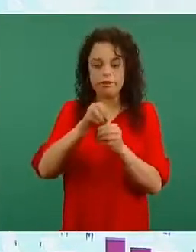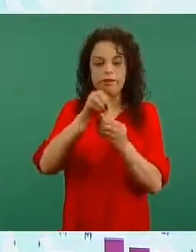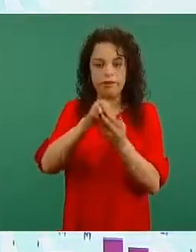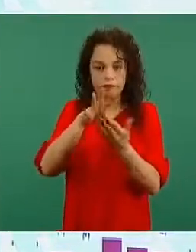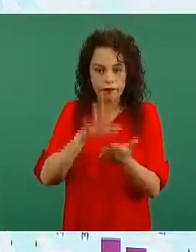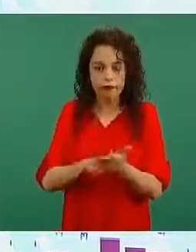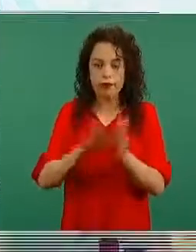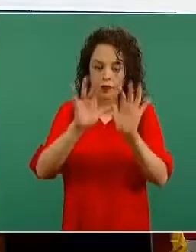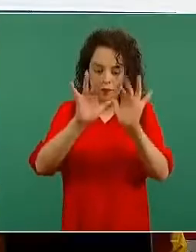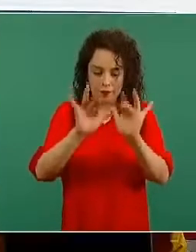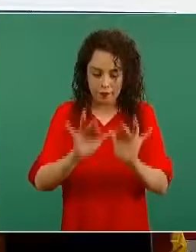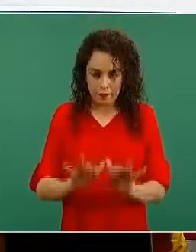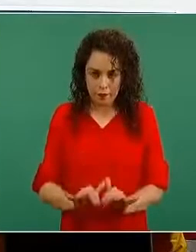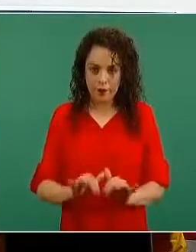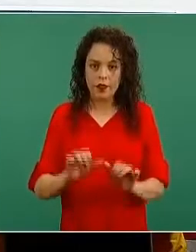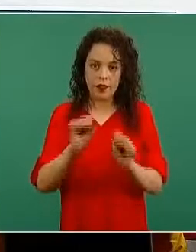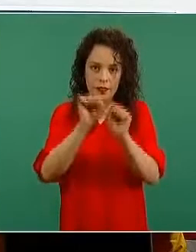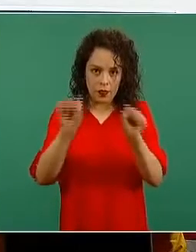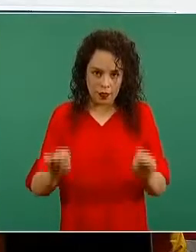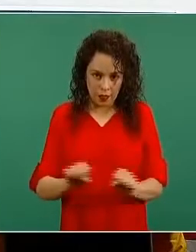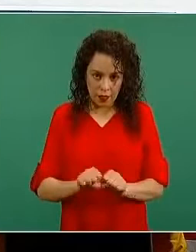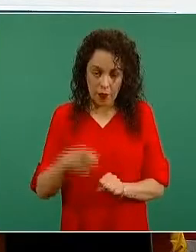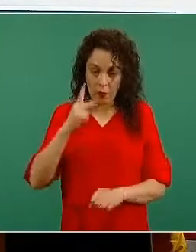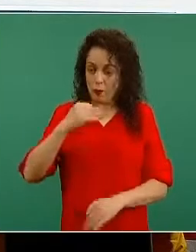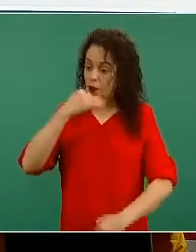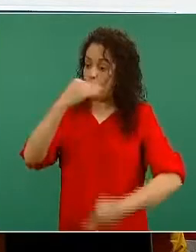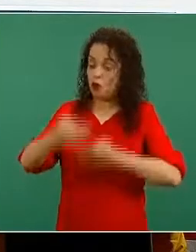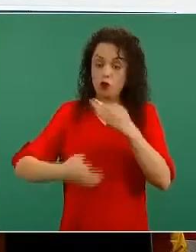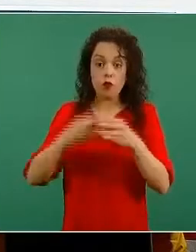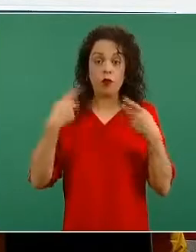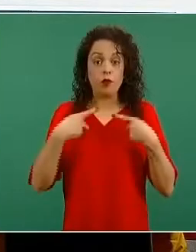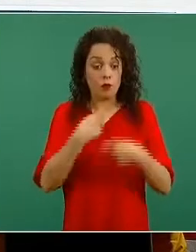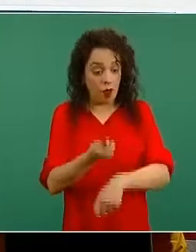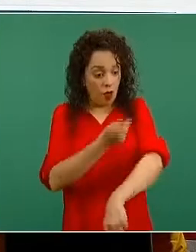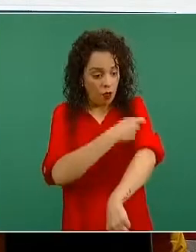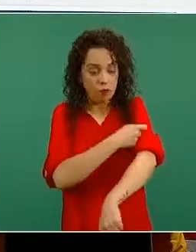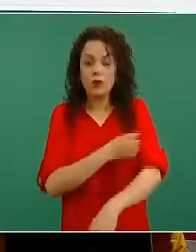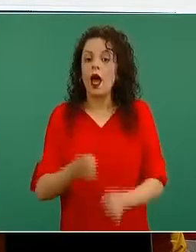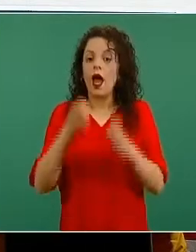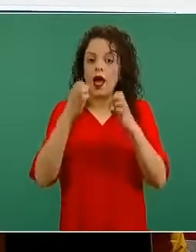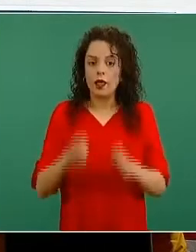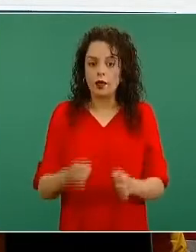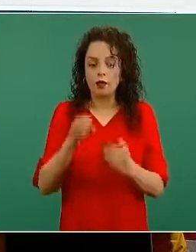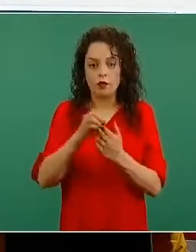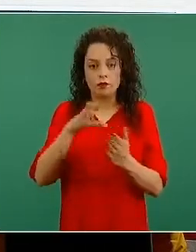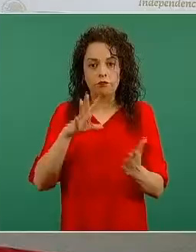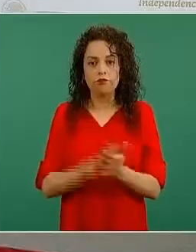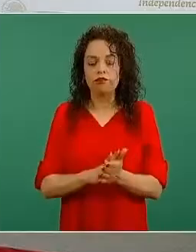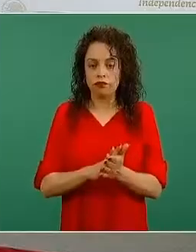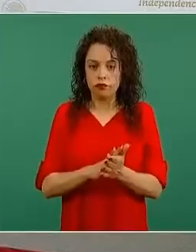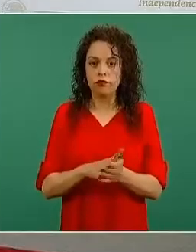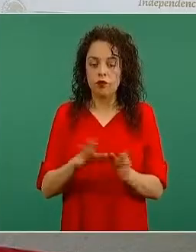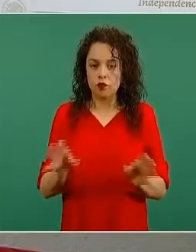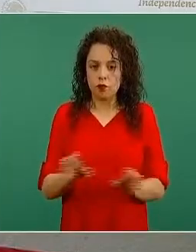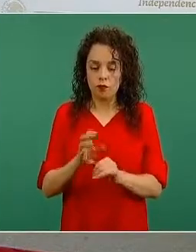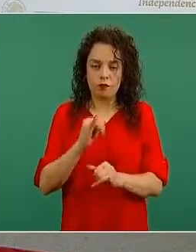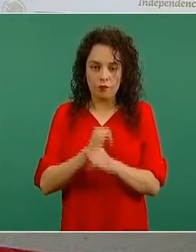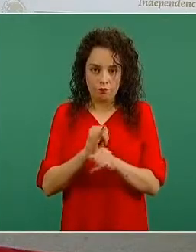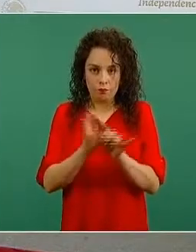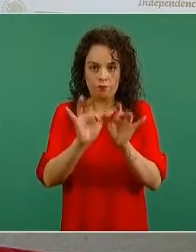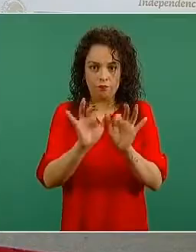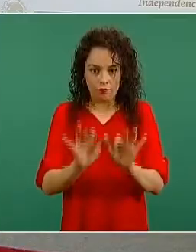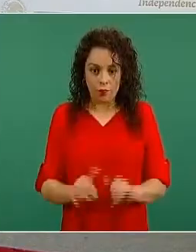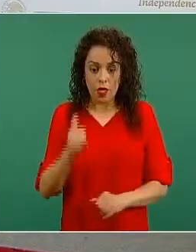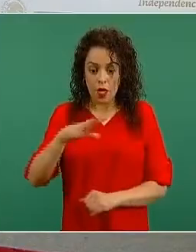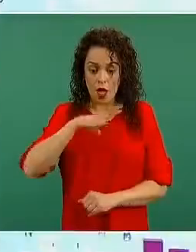todas y todos los que hayan sido vacunados quedan registrados en la plataforma y además hay una acta de hechos que es parte